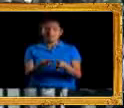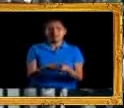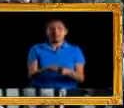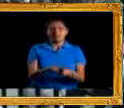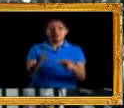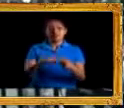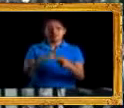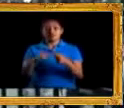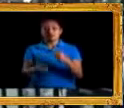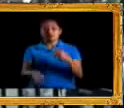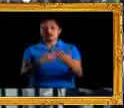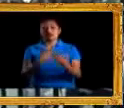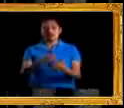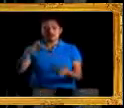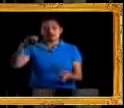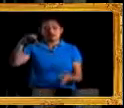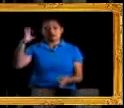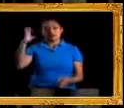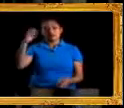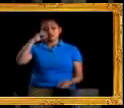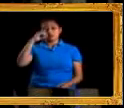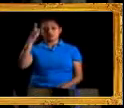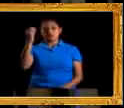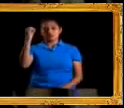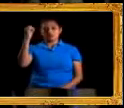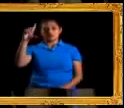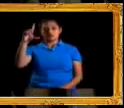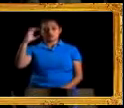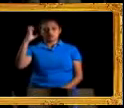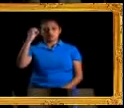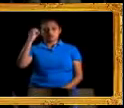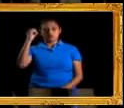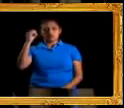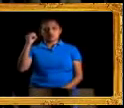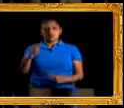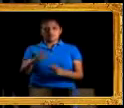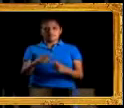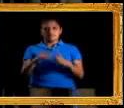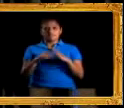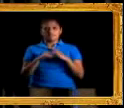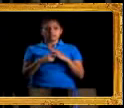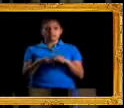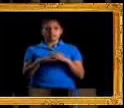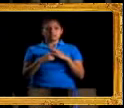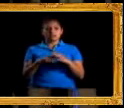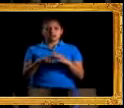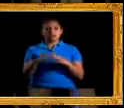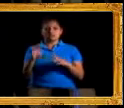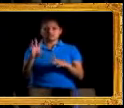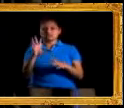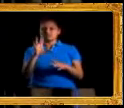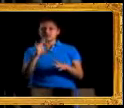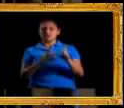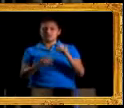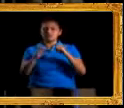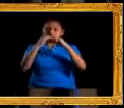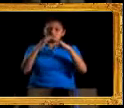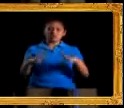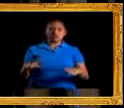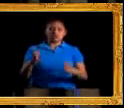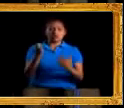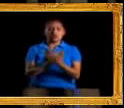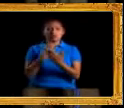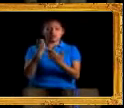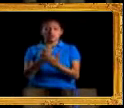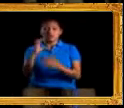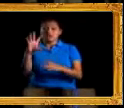160%, hermano, y empieza una recesión económica, y de alguna u otra manera